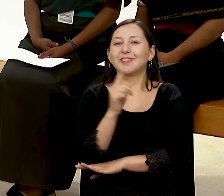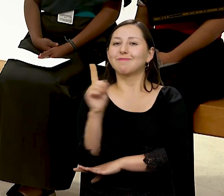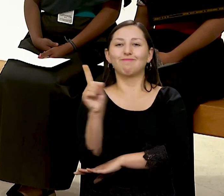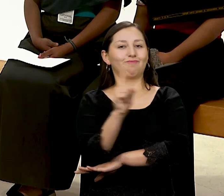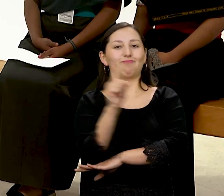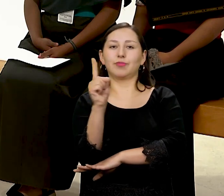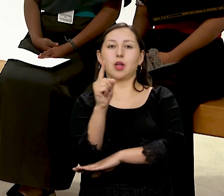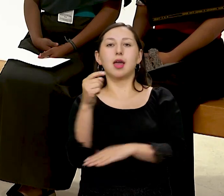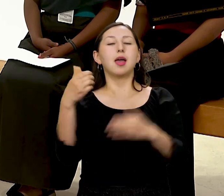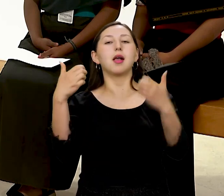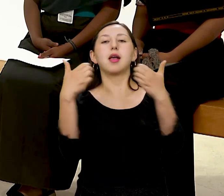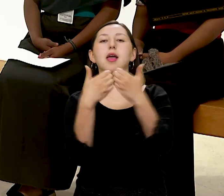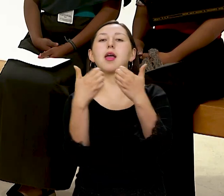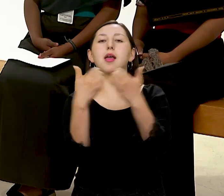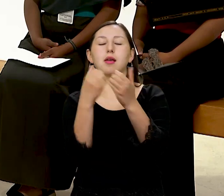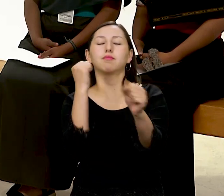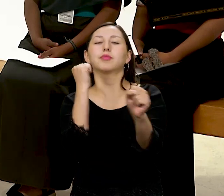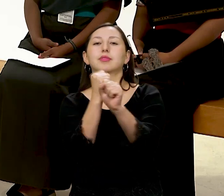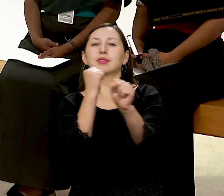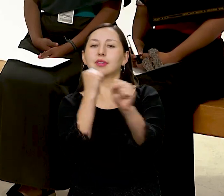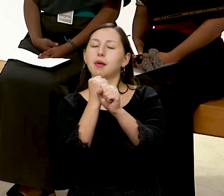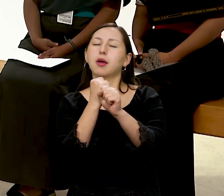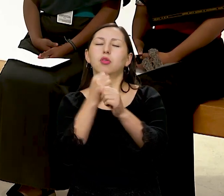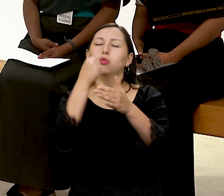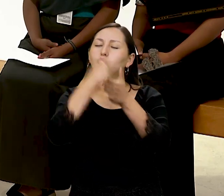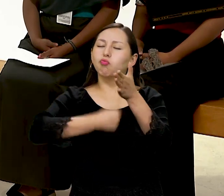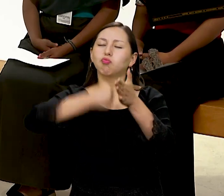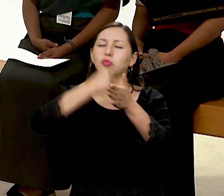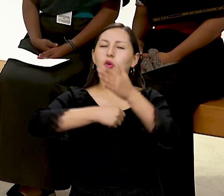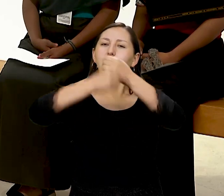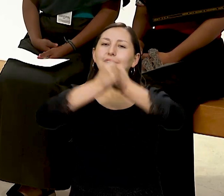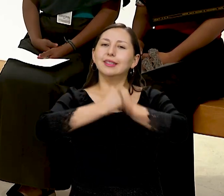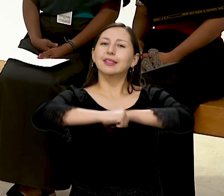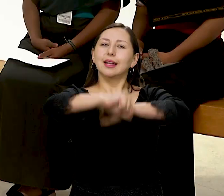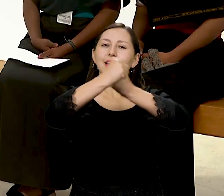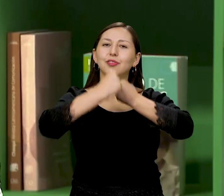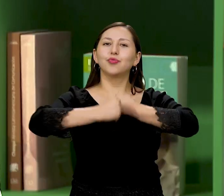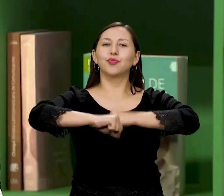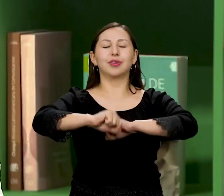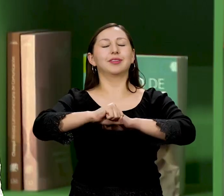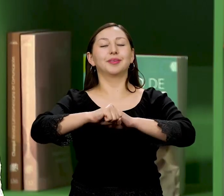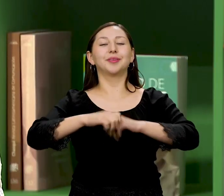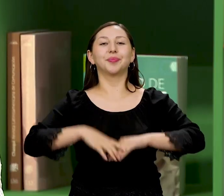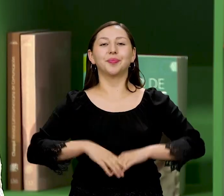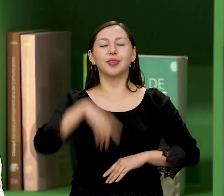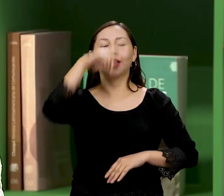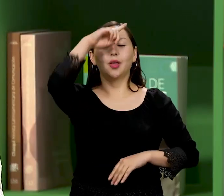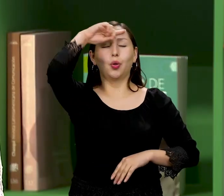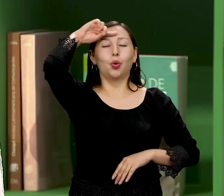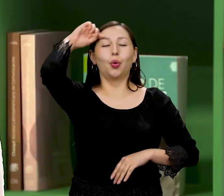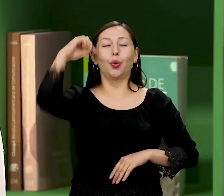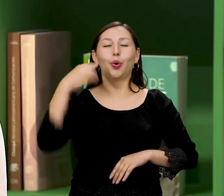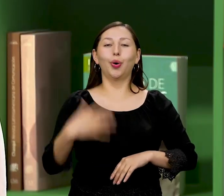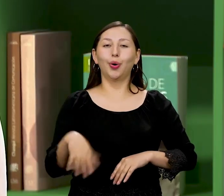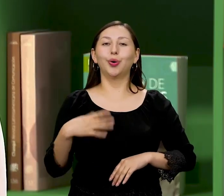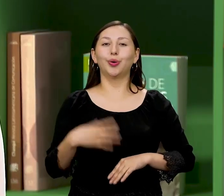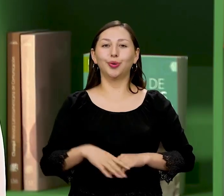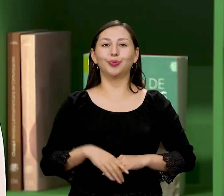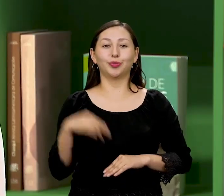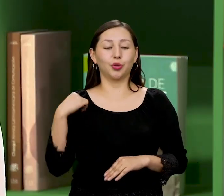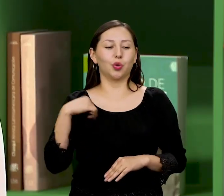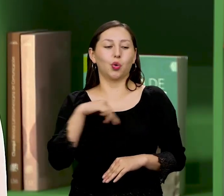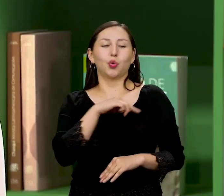de todos mis compañeros y de todo el trabajo que nosotros hemos venido haciendo, por lo cual yo siempre he dicho esto, es